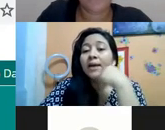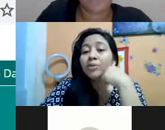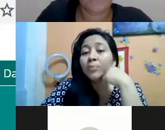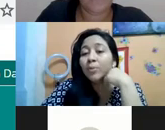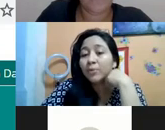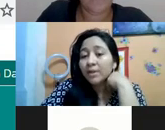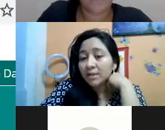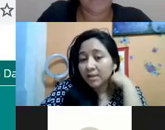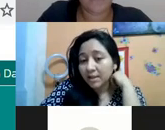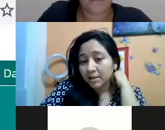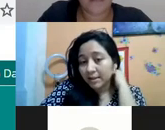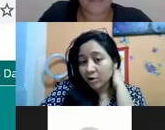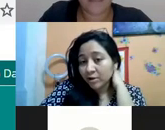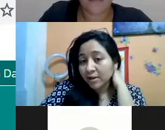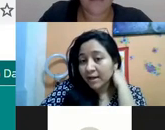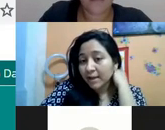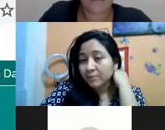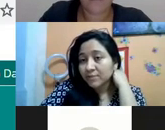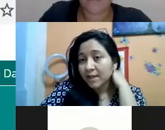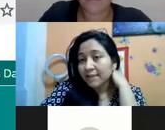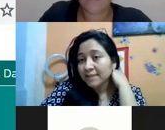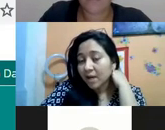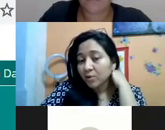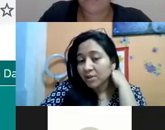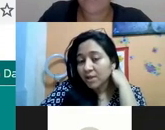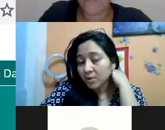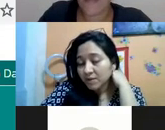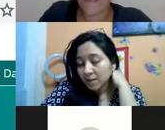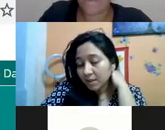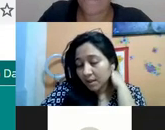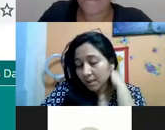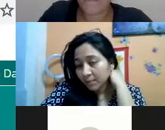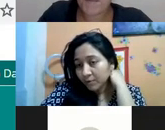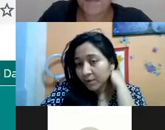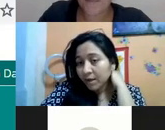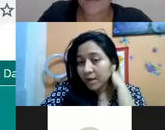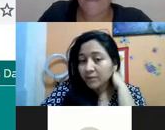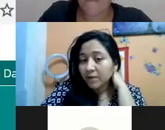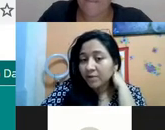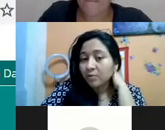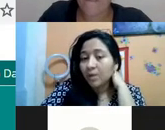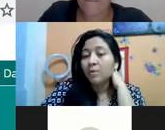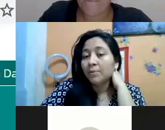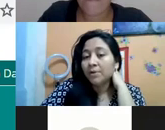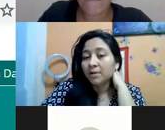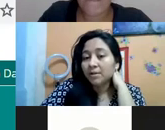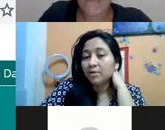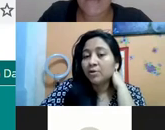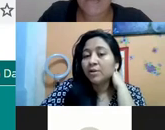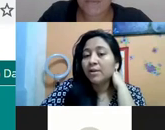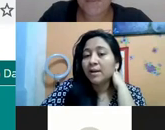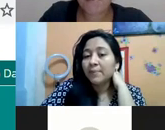Ya, yo puedo poner aquí reordenar las preguntas al azar, aunque ya lo hice al momento de crear el cuestionario, igual lo vuelvo a poner